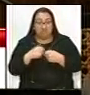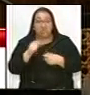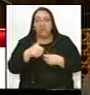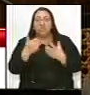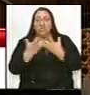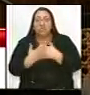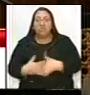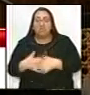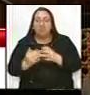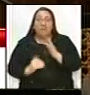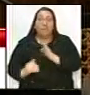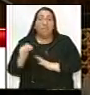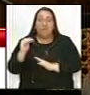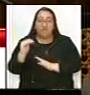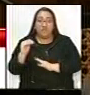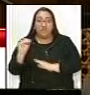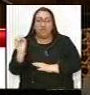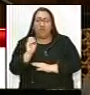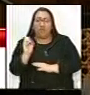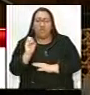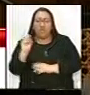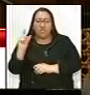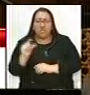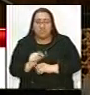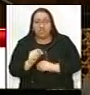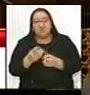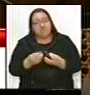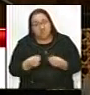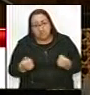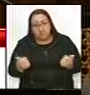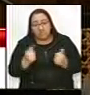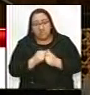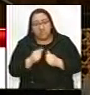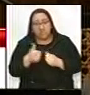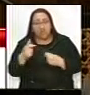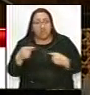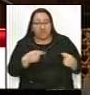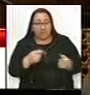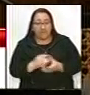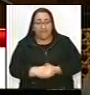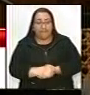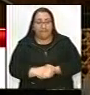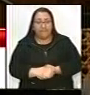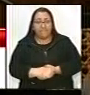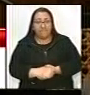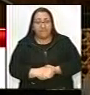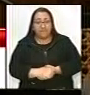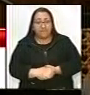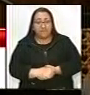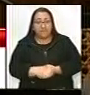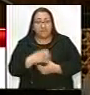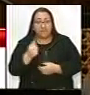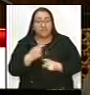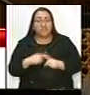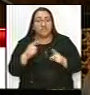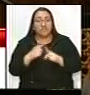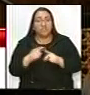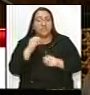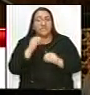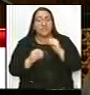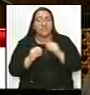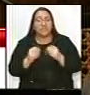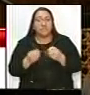empresas una oferta tarifaria más flexible por parte de los competidores y la existencia de diversas soluciones